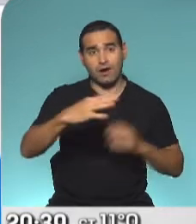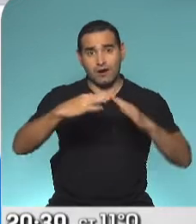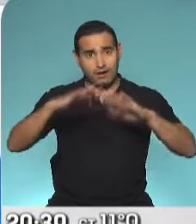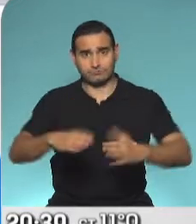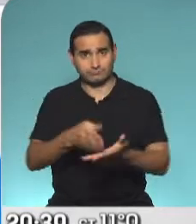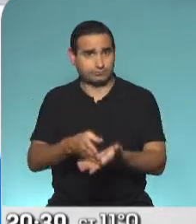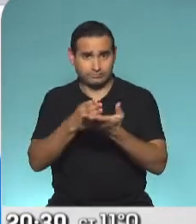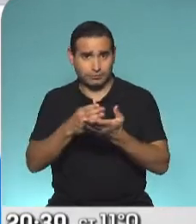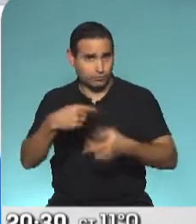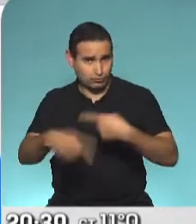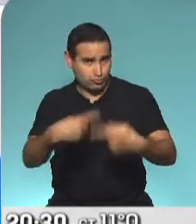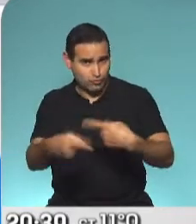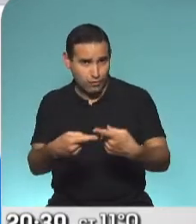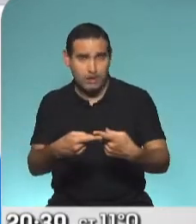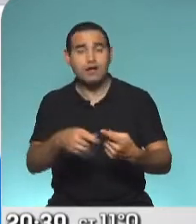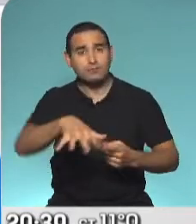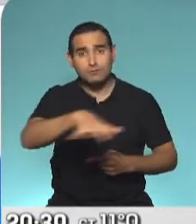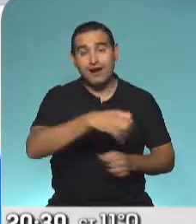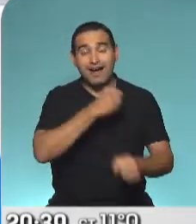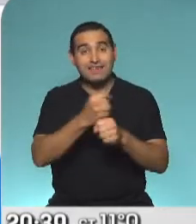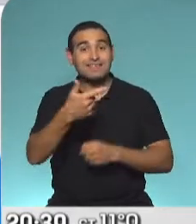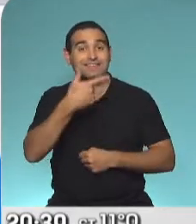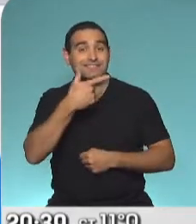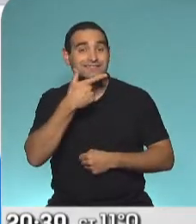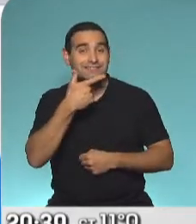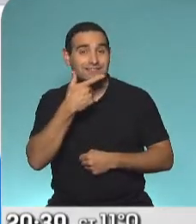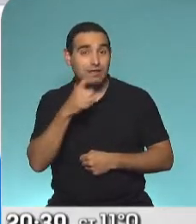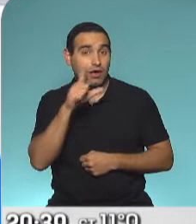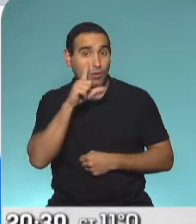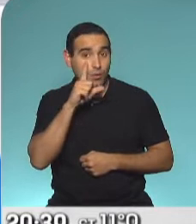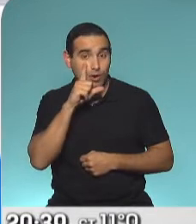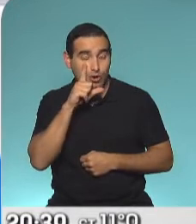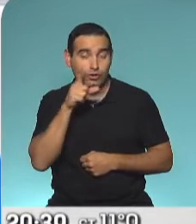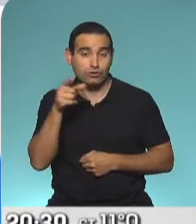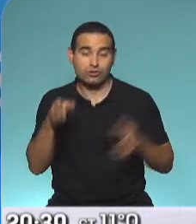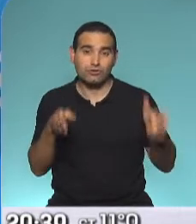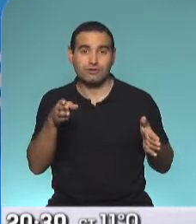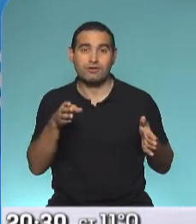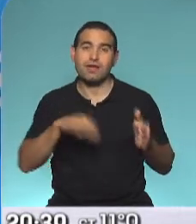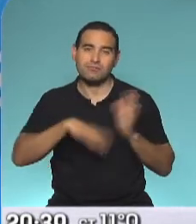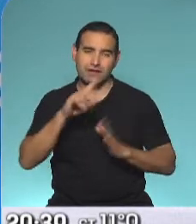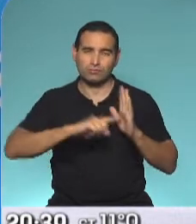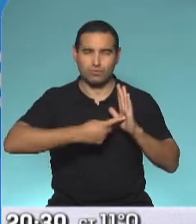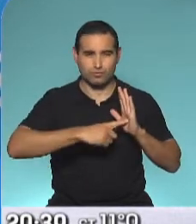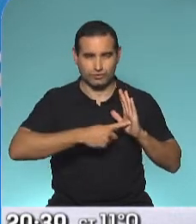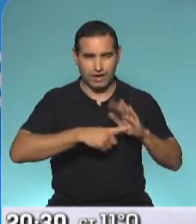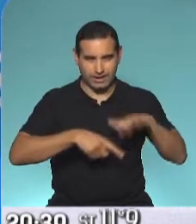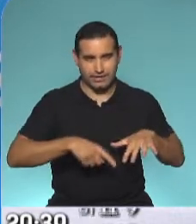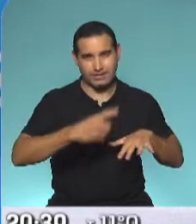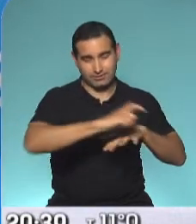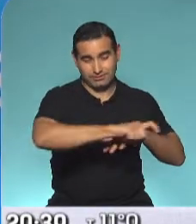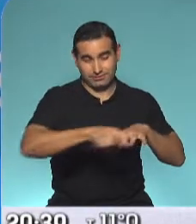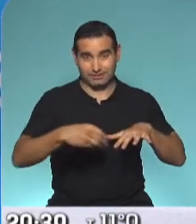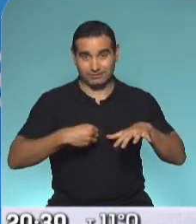preventivo y obligatorio hasta el 17 de julio sobre todo ciudad autónoma de buenos aires y el área